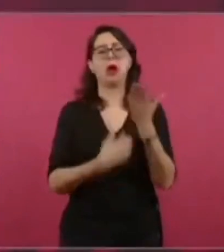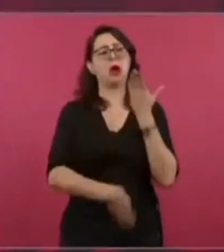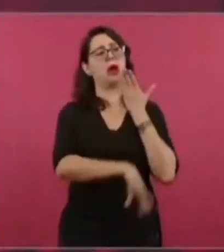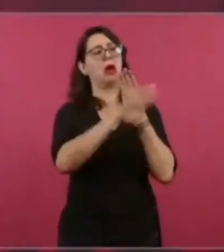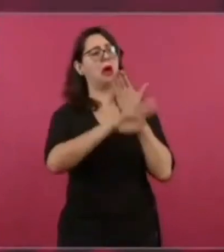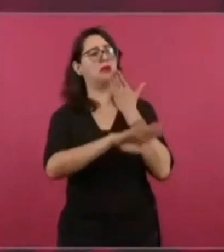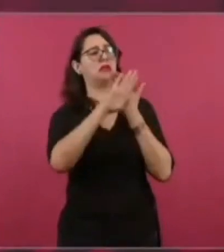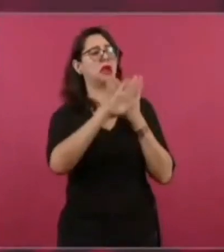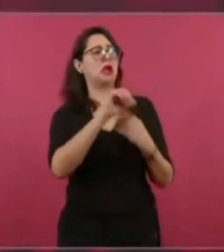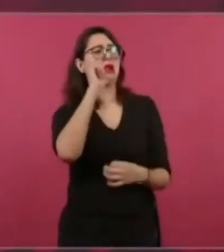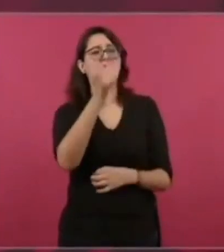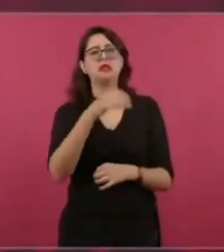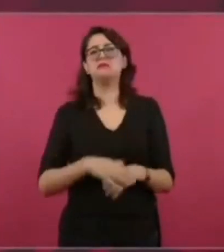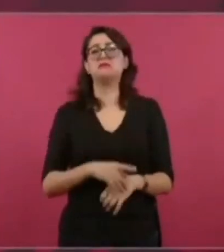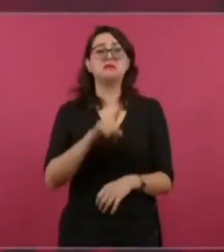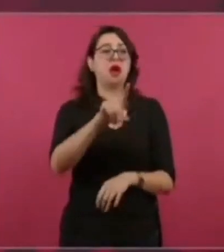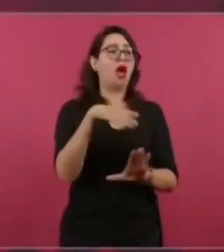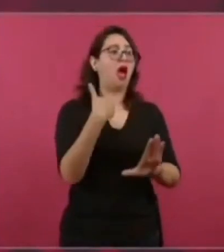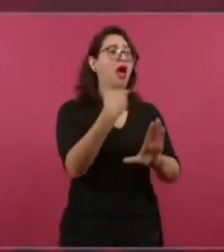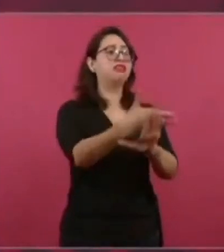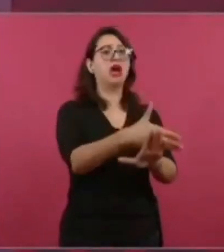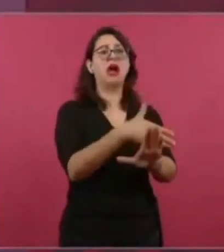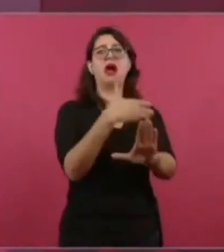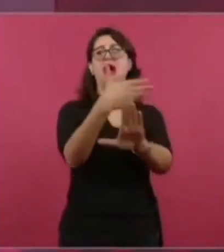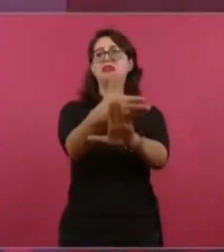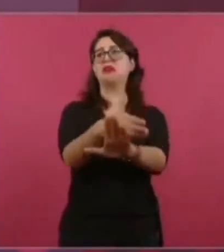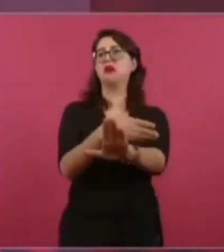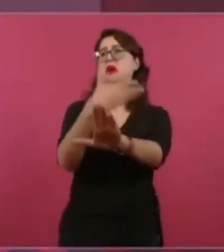Es el centro del evangelio. Claro.